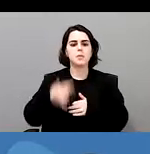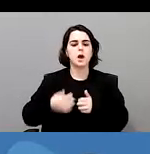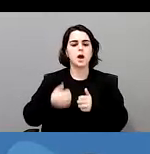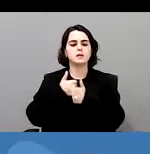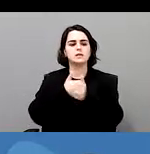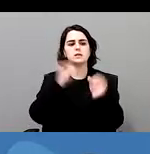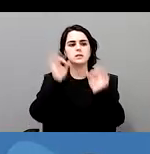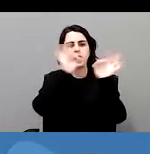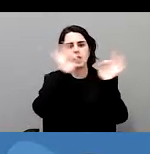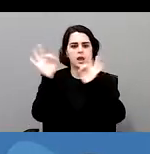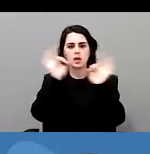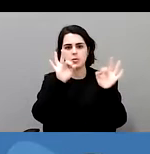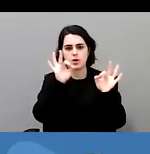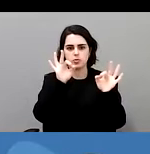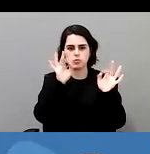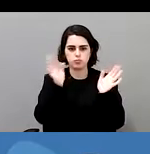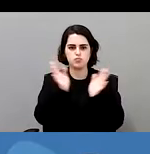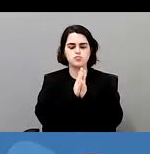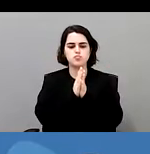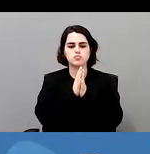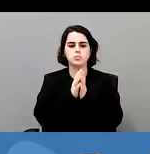ocular, entre otros.